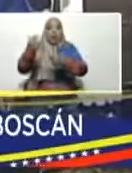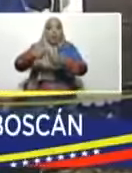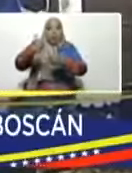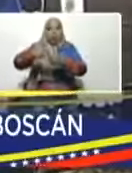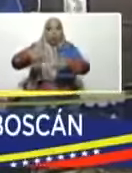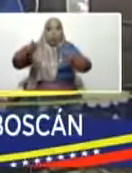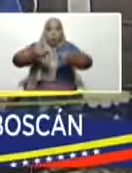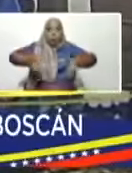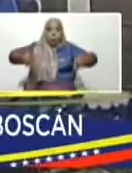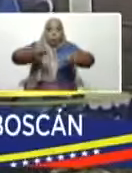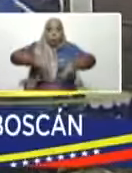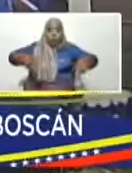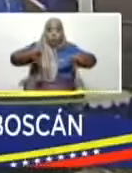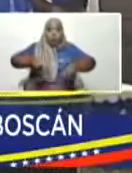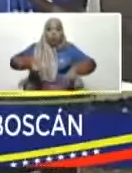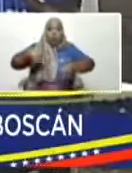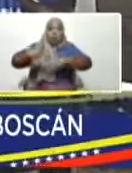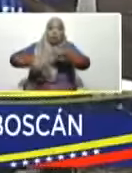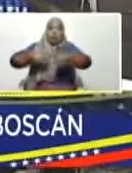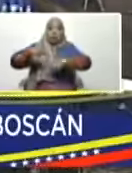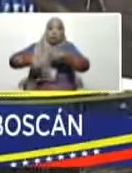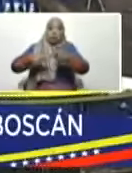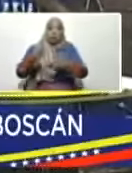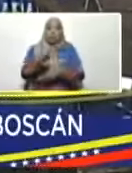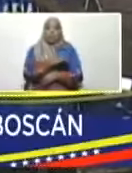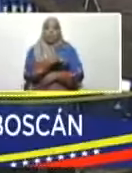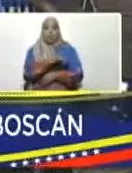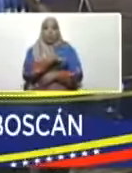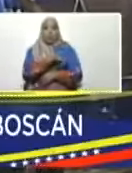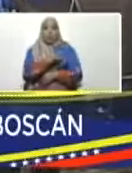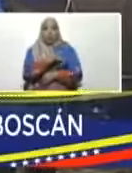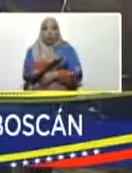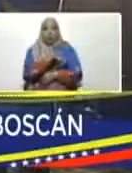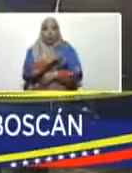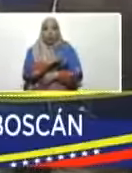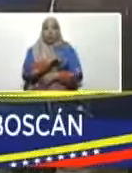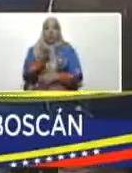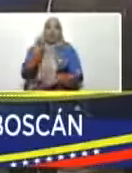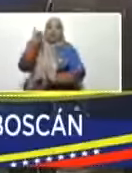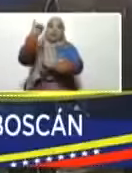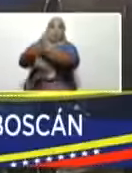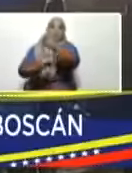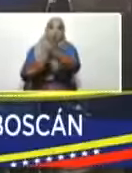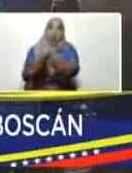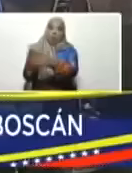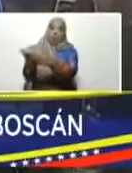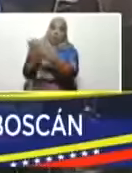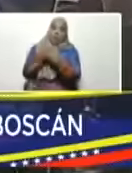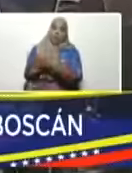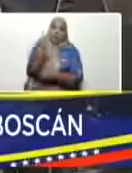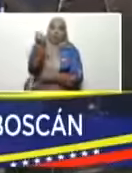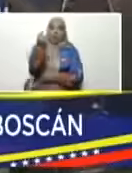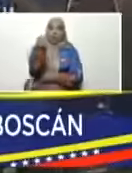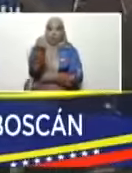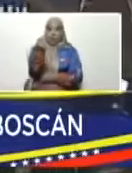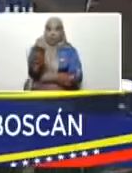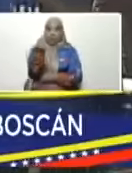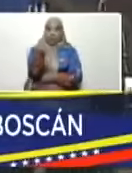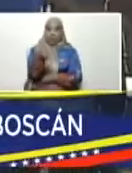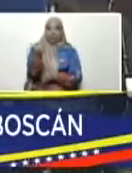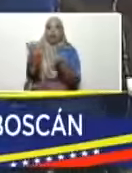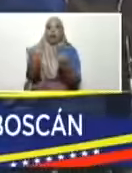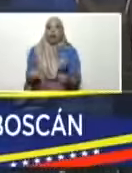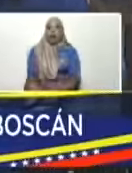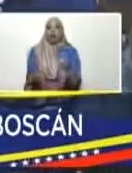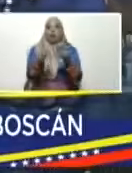precisamente inversión nacional, inversión internacional. Ahora estamos en